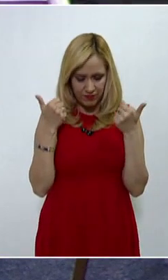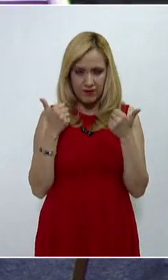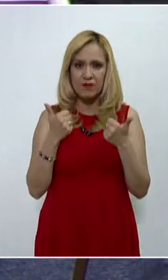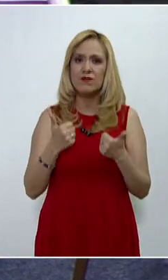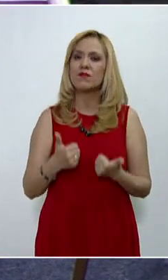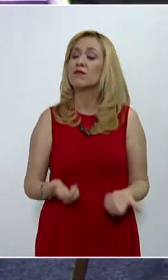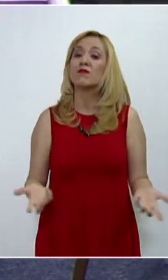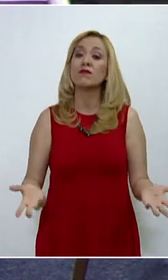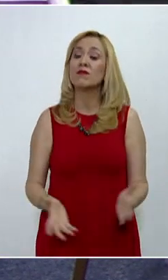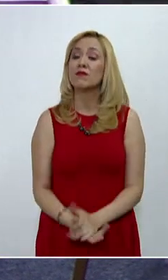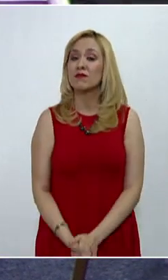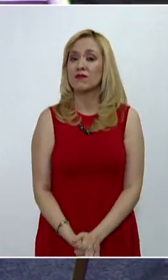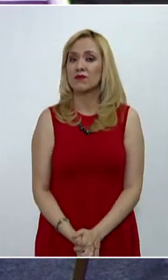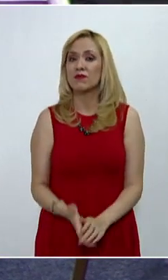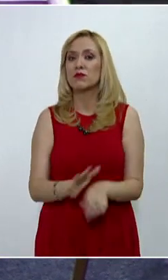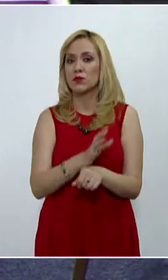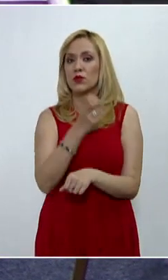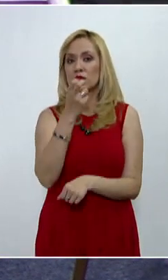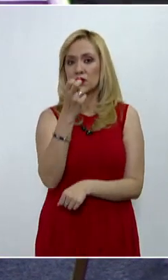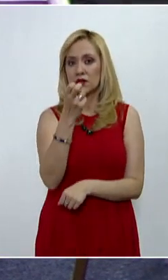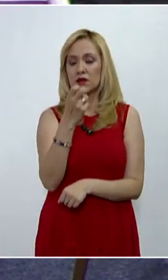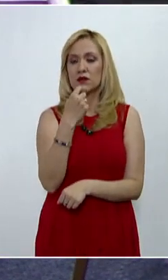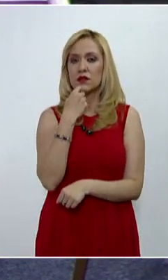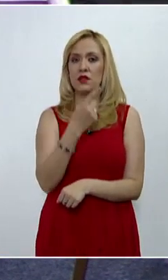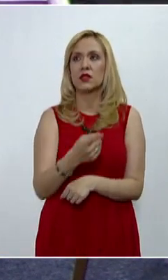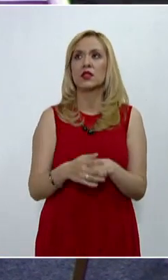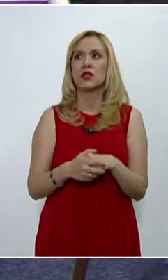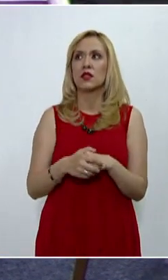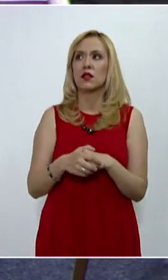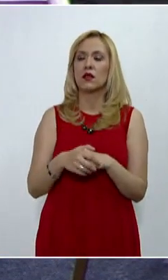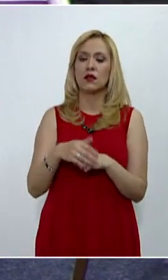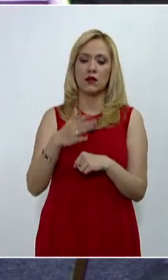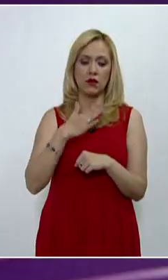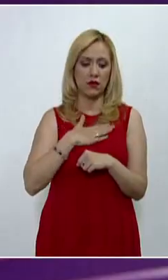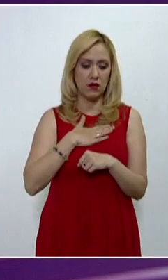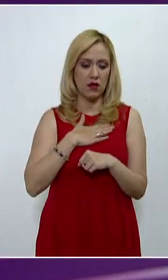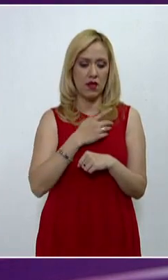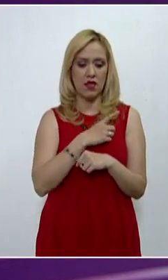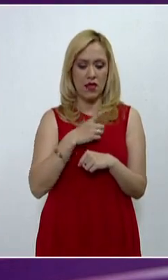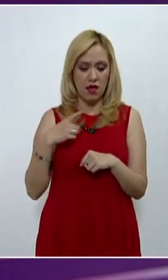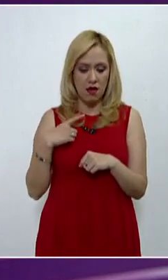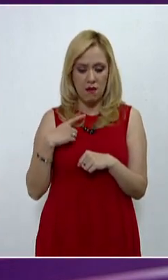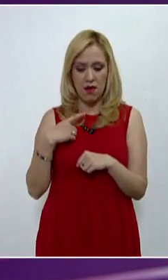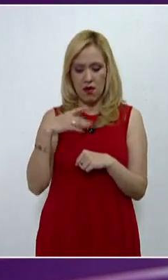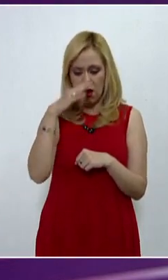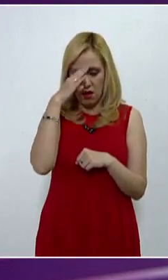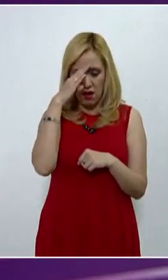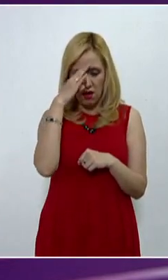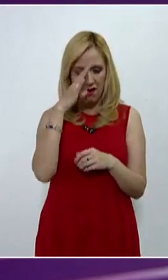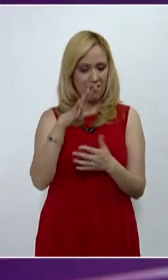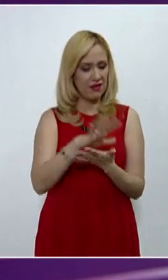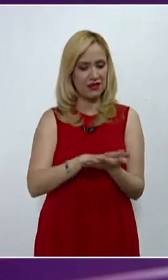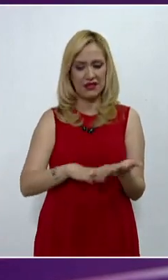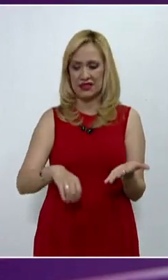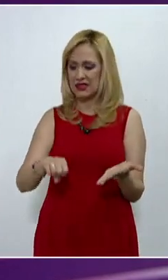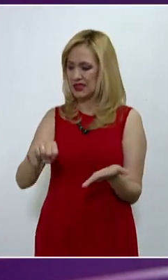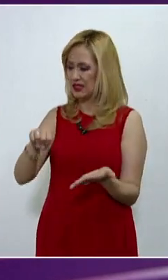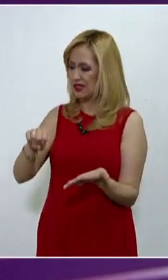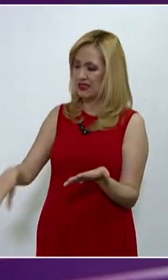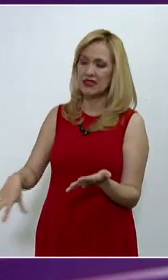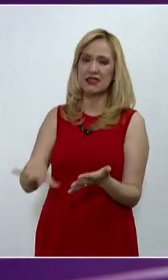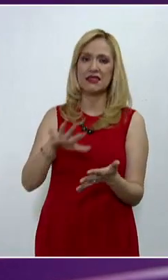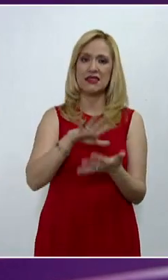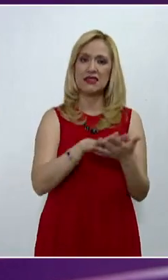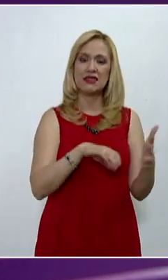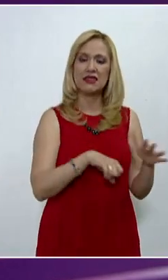¿no? Y por eso volvemos al tema, ¿no? Uno tiene que derogarse el carácter oficioso de la prisión preventiva